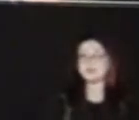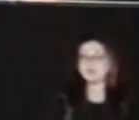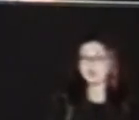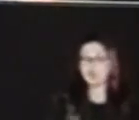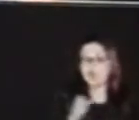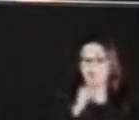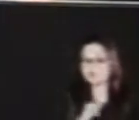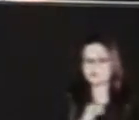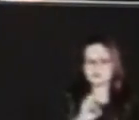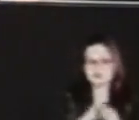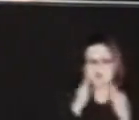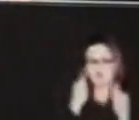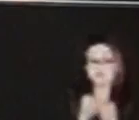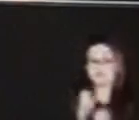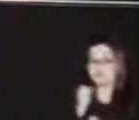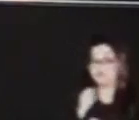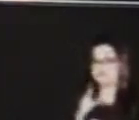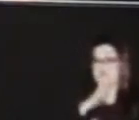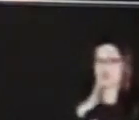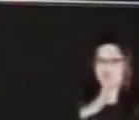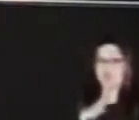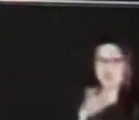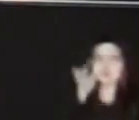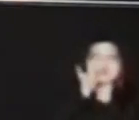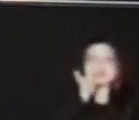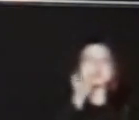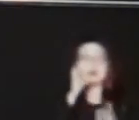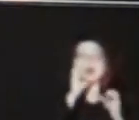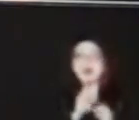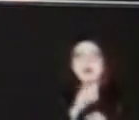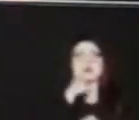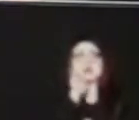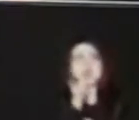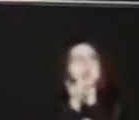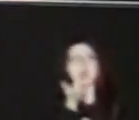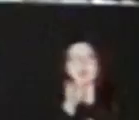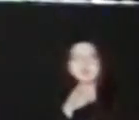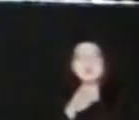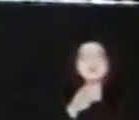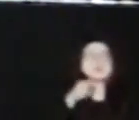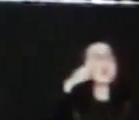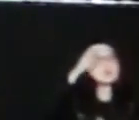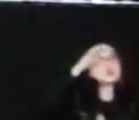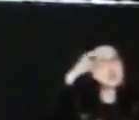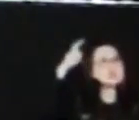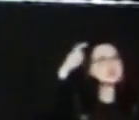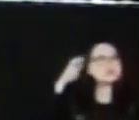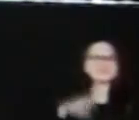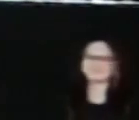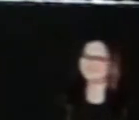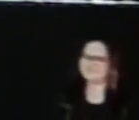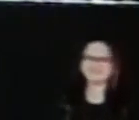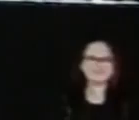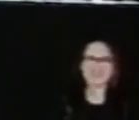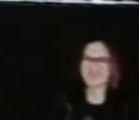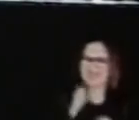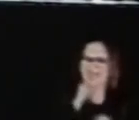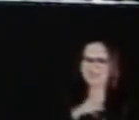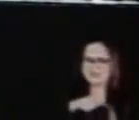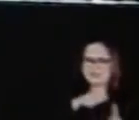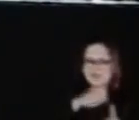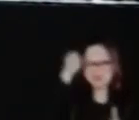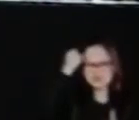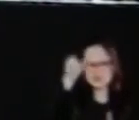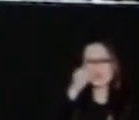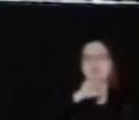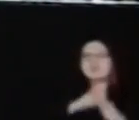un asunto retórico o propagandístico. Estos postulados se